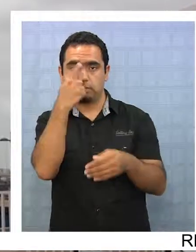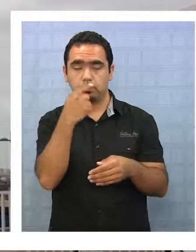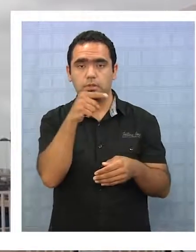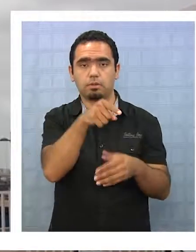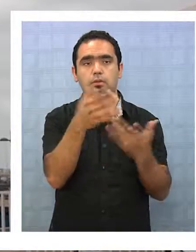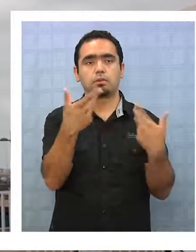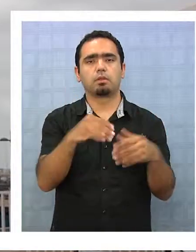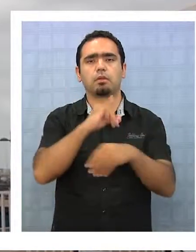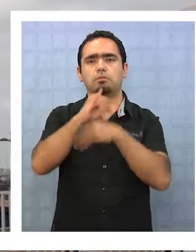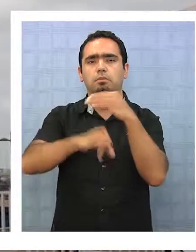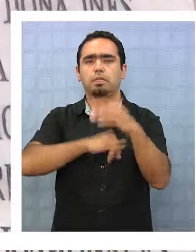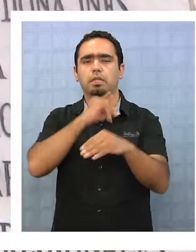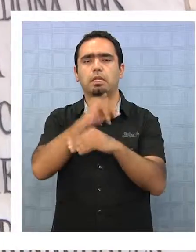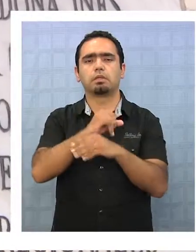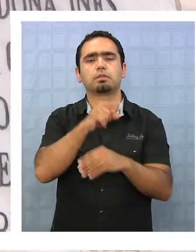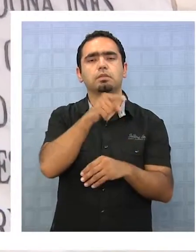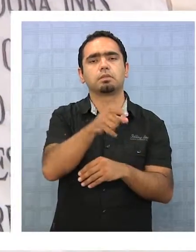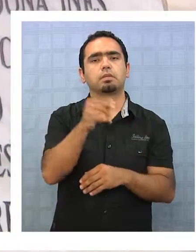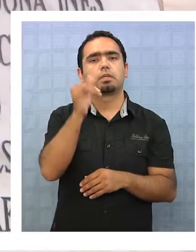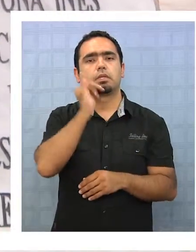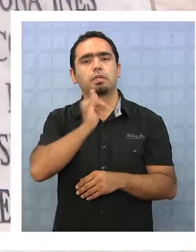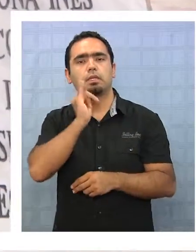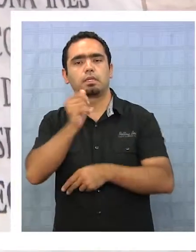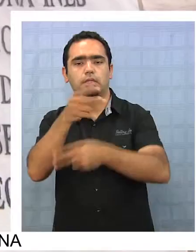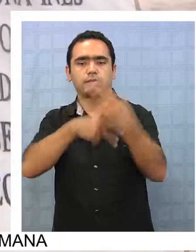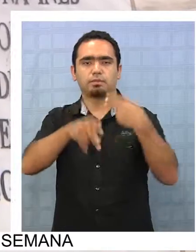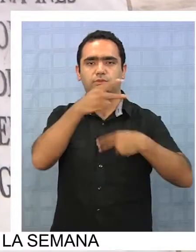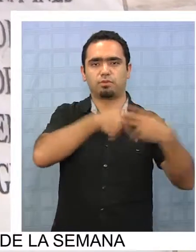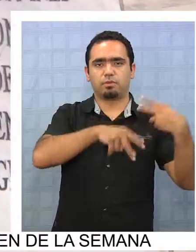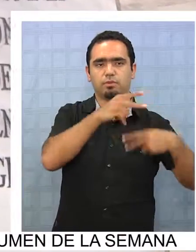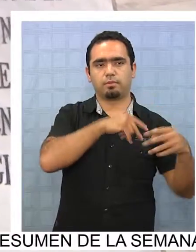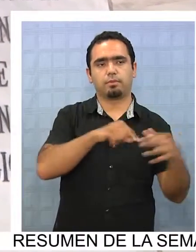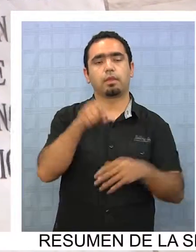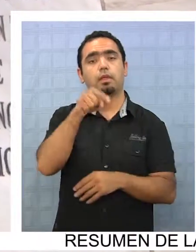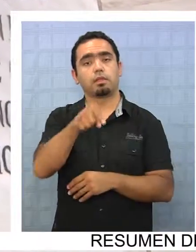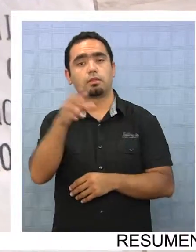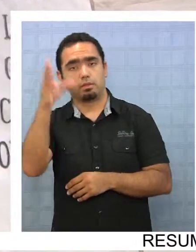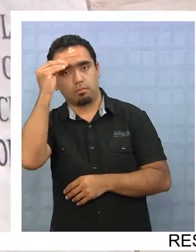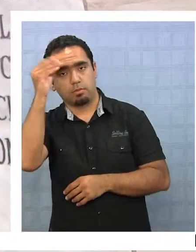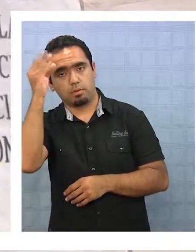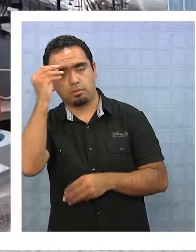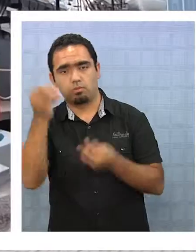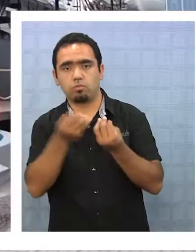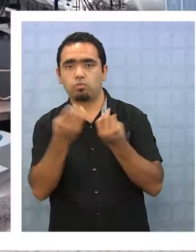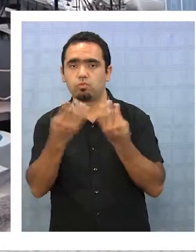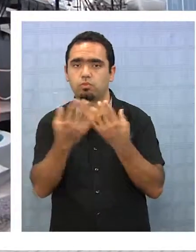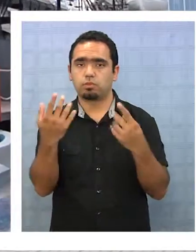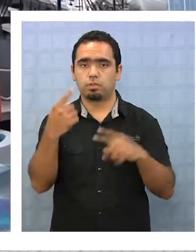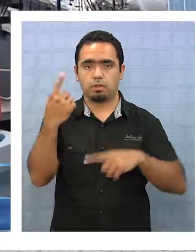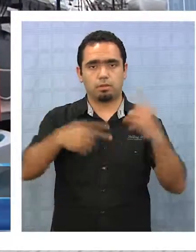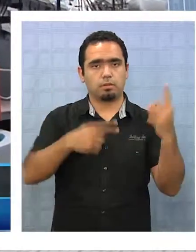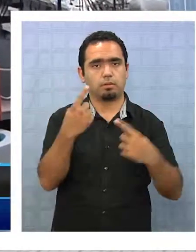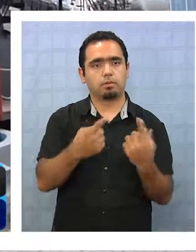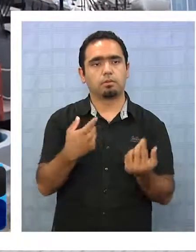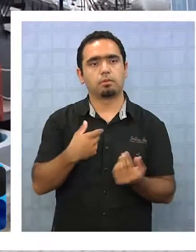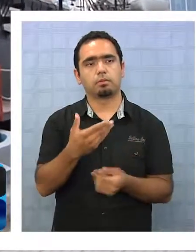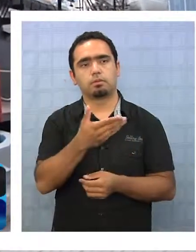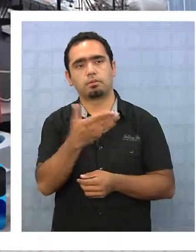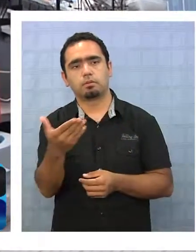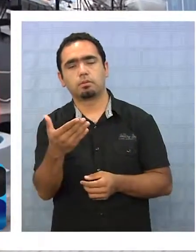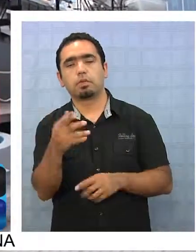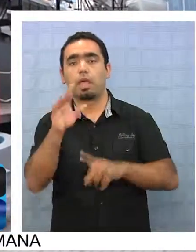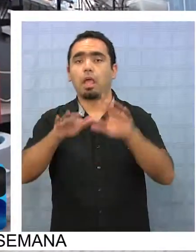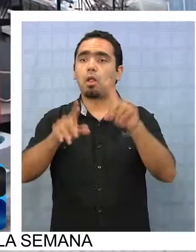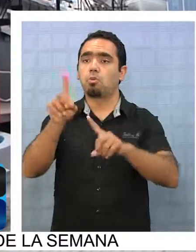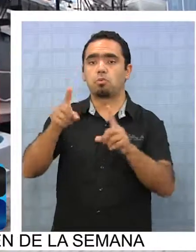permitido internacionalizar la historia de Iquique. Aquí se refuerza y se aprenden bastantes cosas más que son en muchos